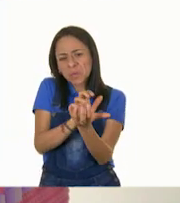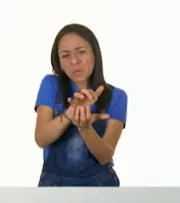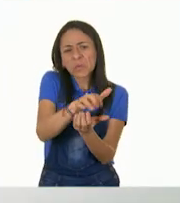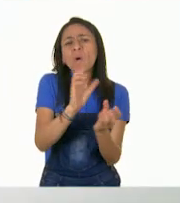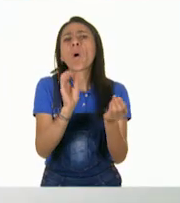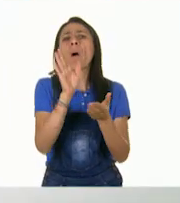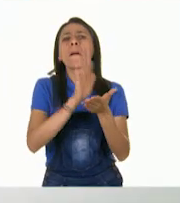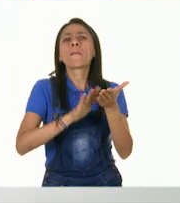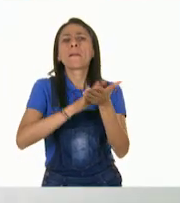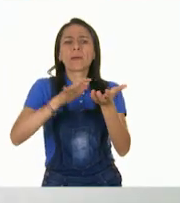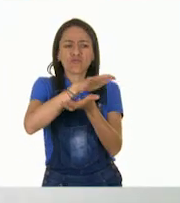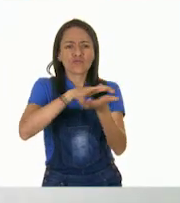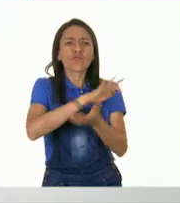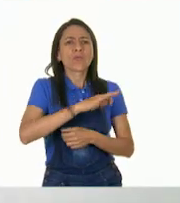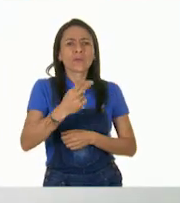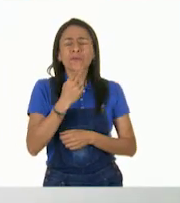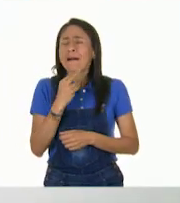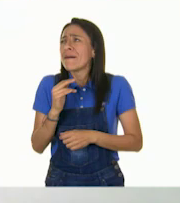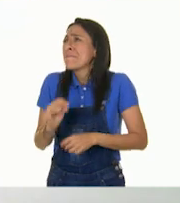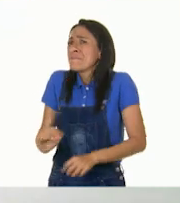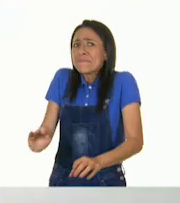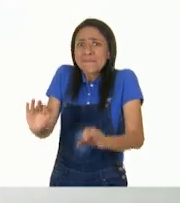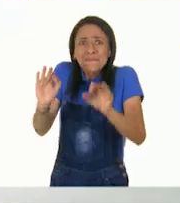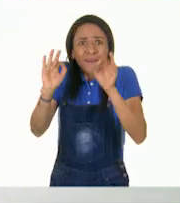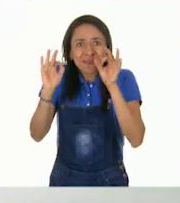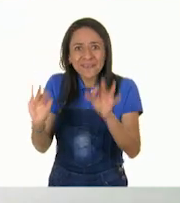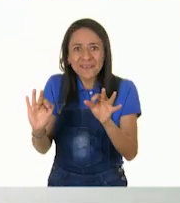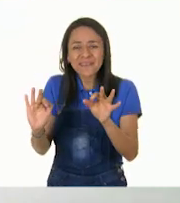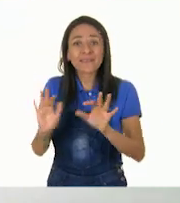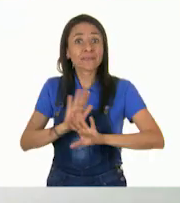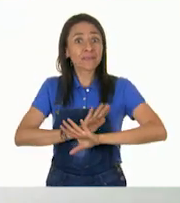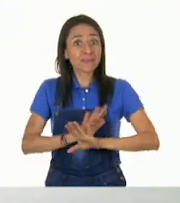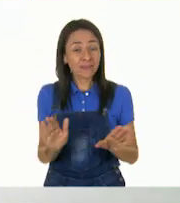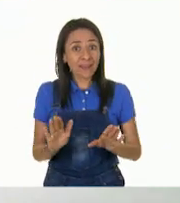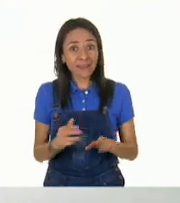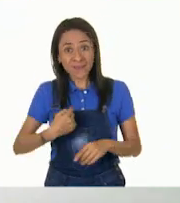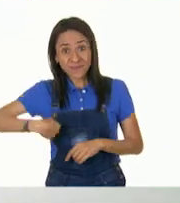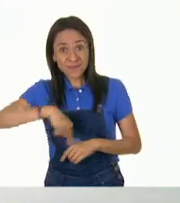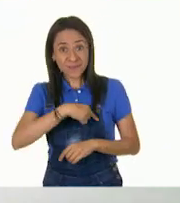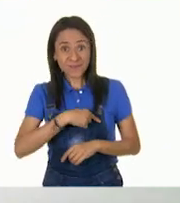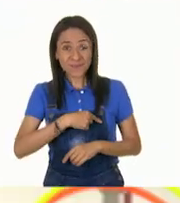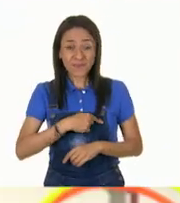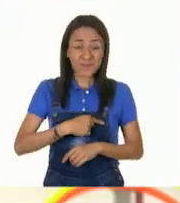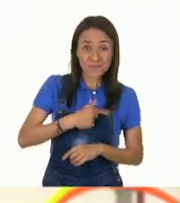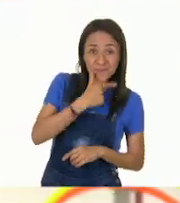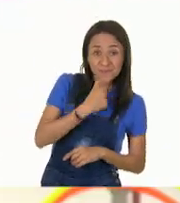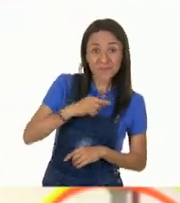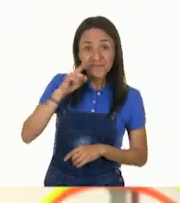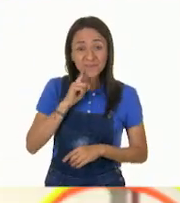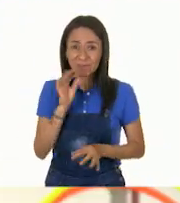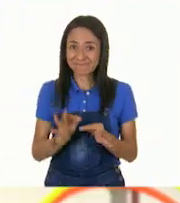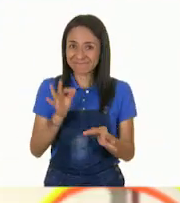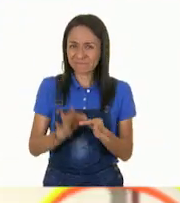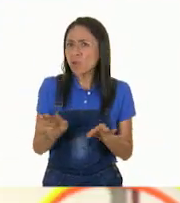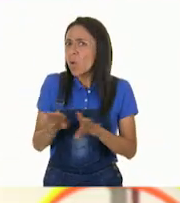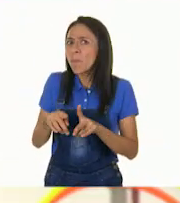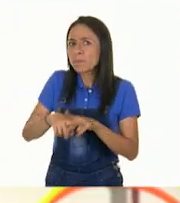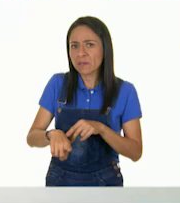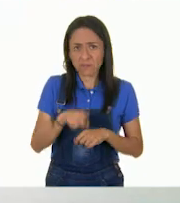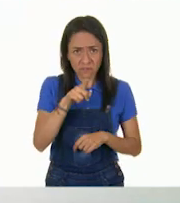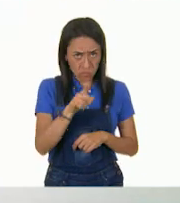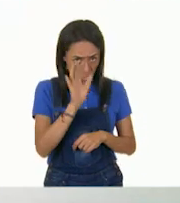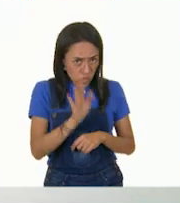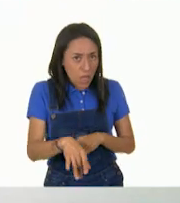perfecto ahora sí estamos listas y listos con que vamos a empezar alguna vez te hacen tirado